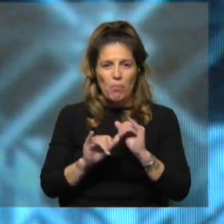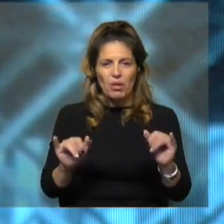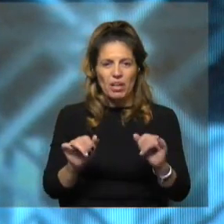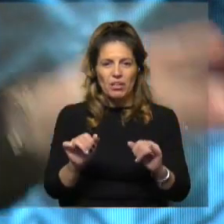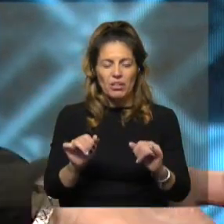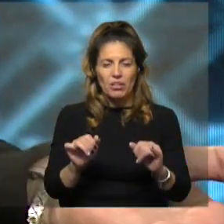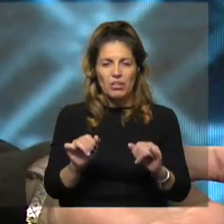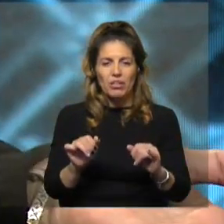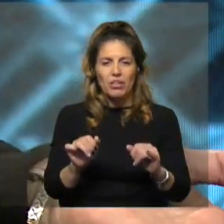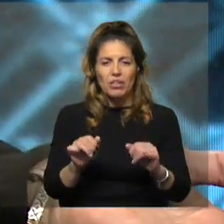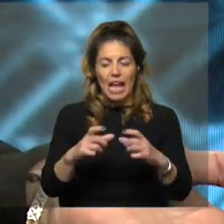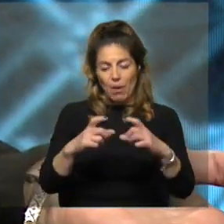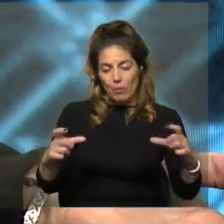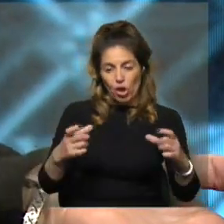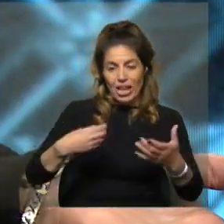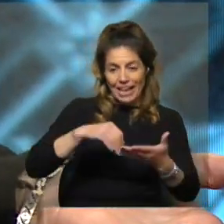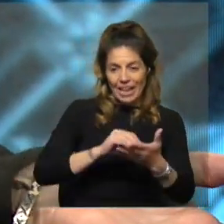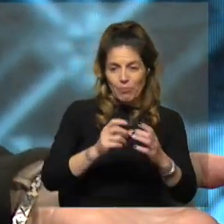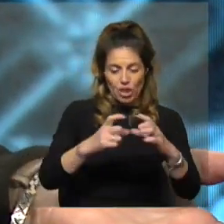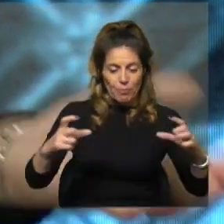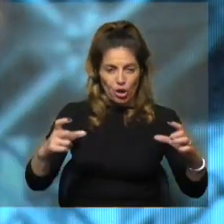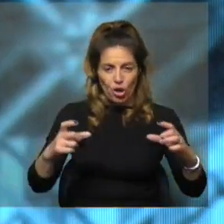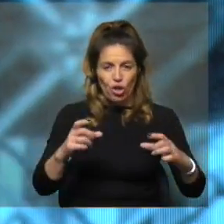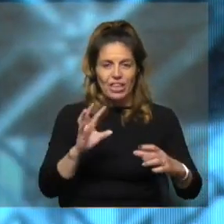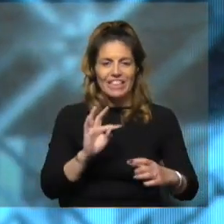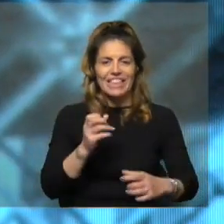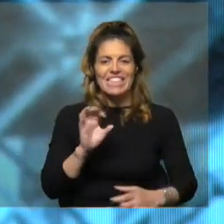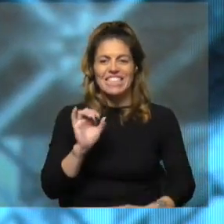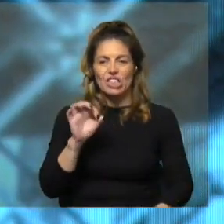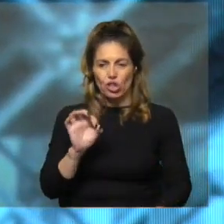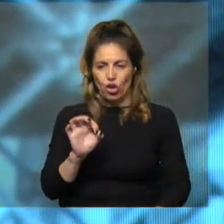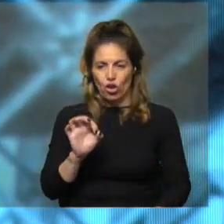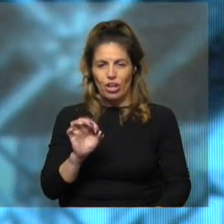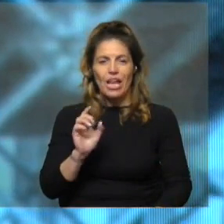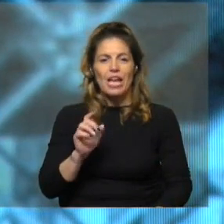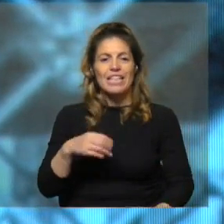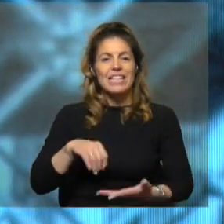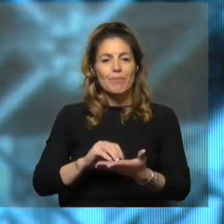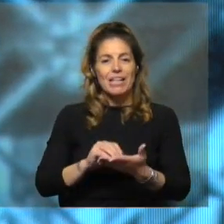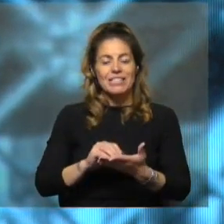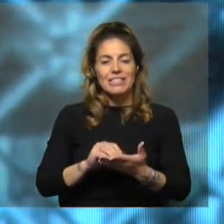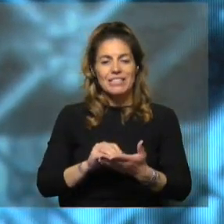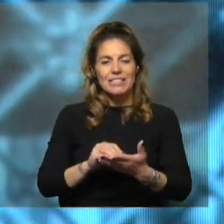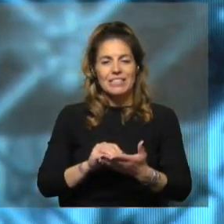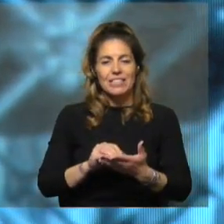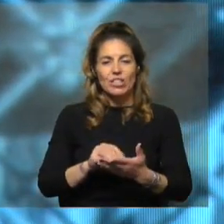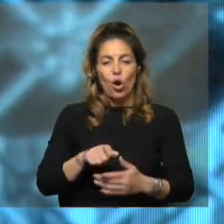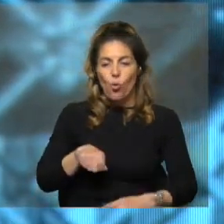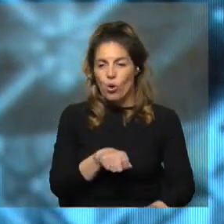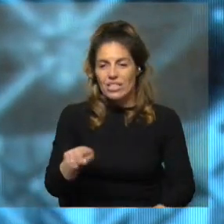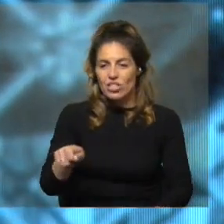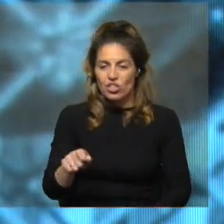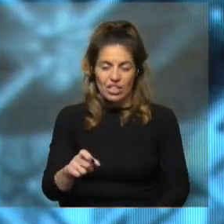mayores más el prólogo de Karina atas sino y más los juicios que se que en Buenos Aires